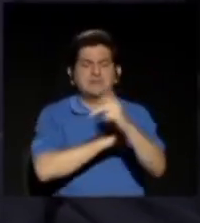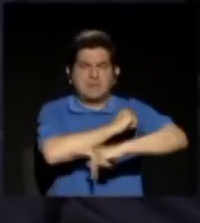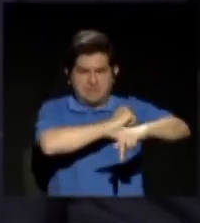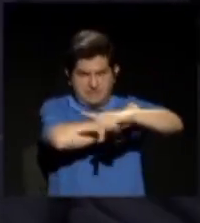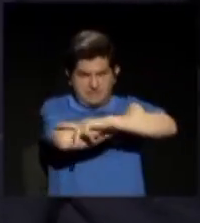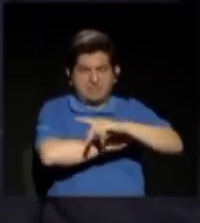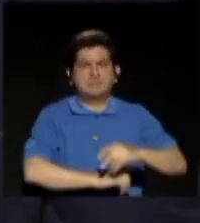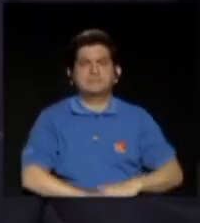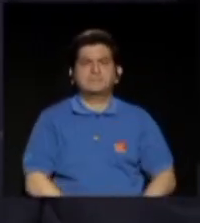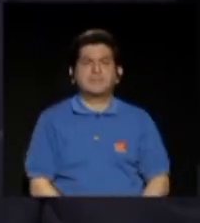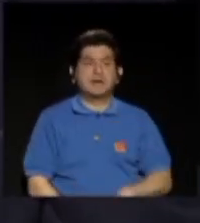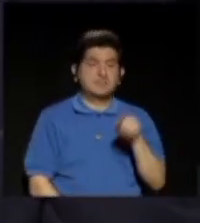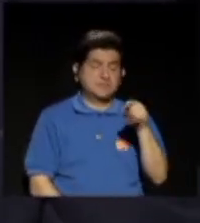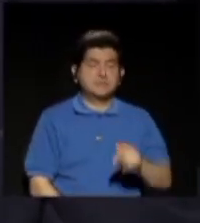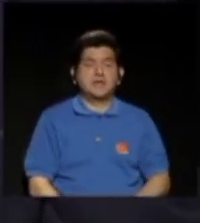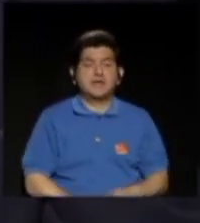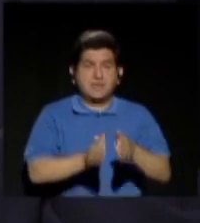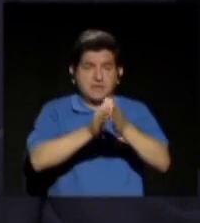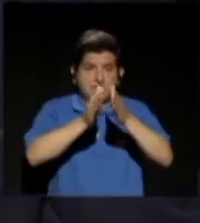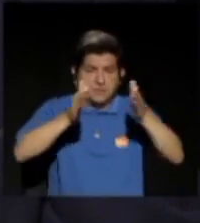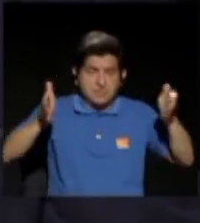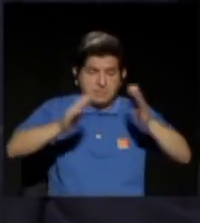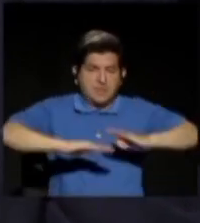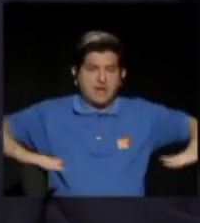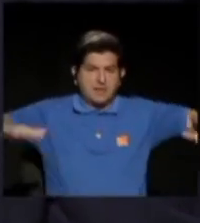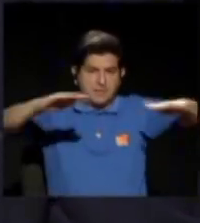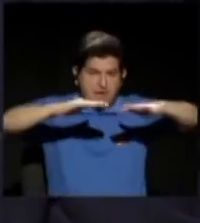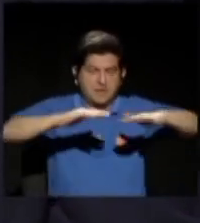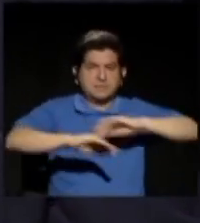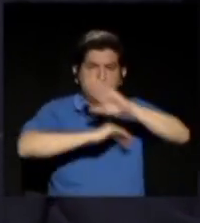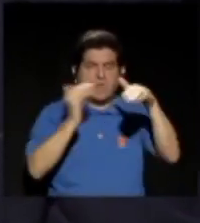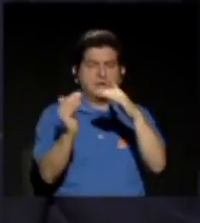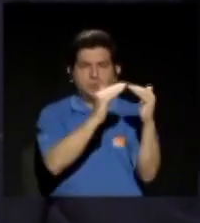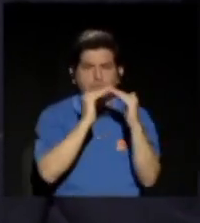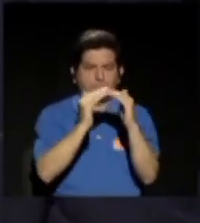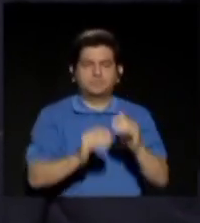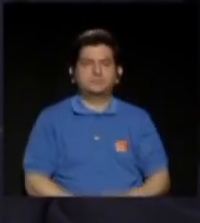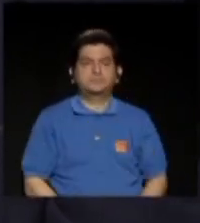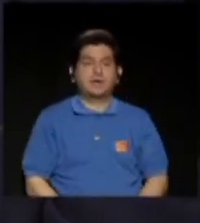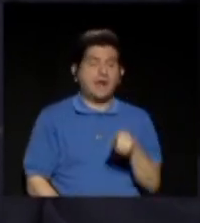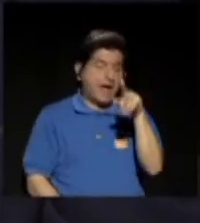y que son expandidos al resto de la población. Hacemos esta selección